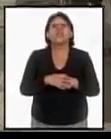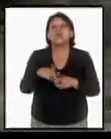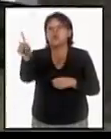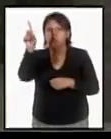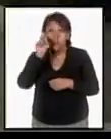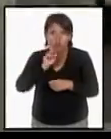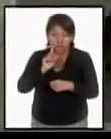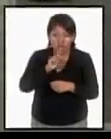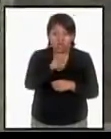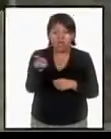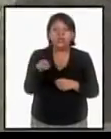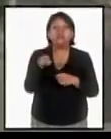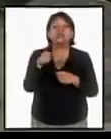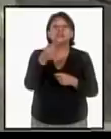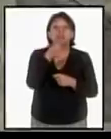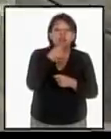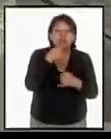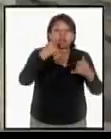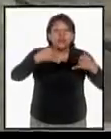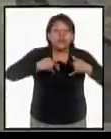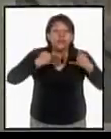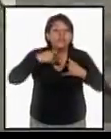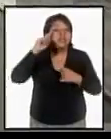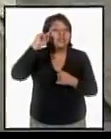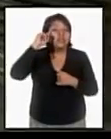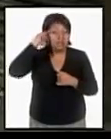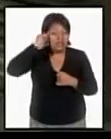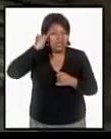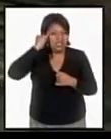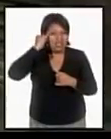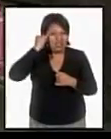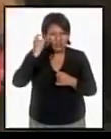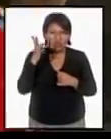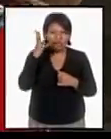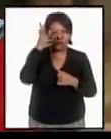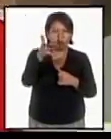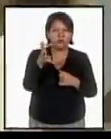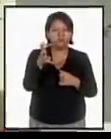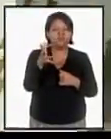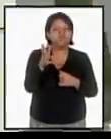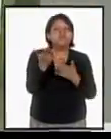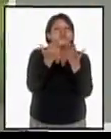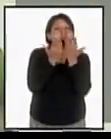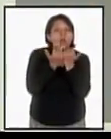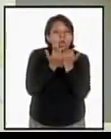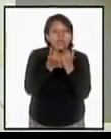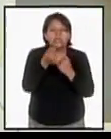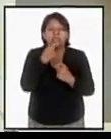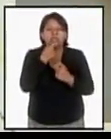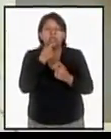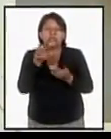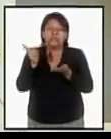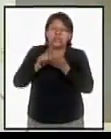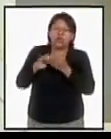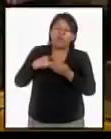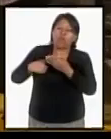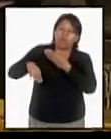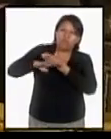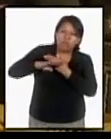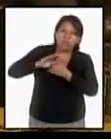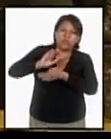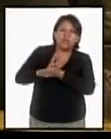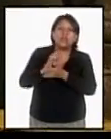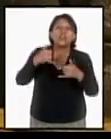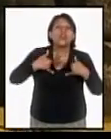a los niños y a los jóvenes indígenas se les niega el futuro. Los niños llevan a cuestas el estigma del racismo y a los jóvenes se